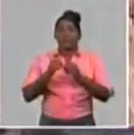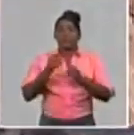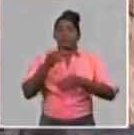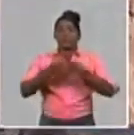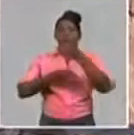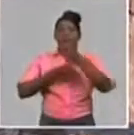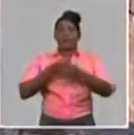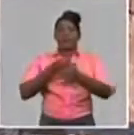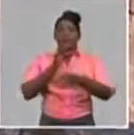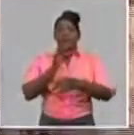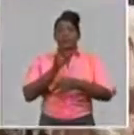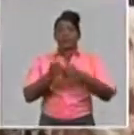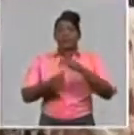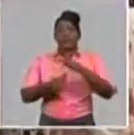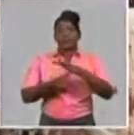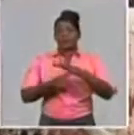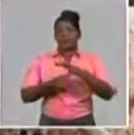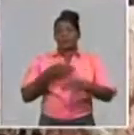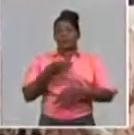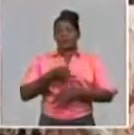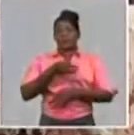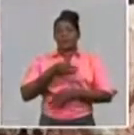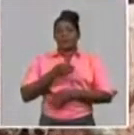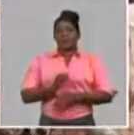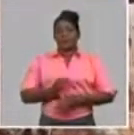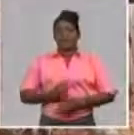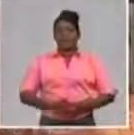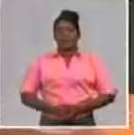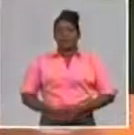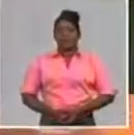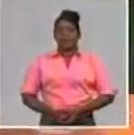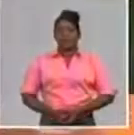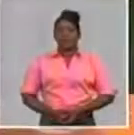Alexei McIntosh León, Sistema Informativo de la Televisión Cubana. Bueno,